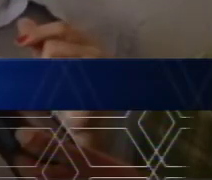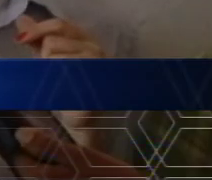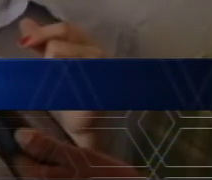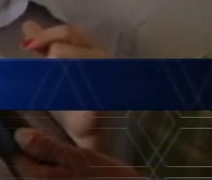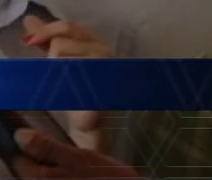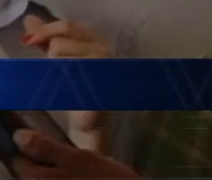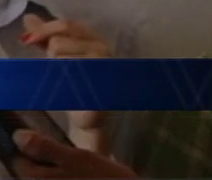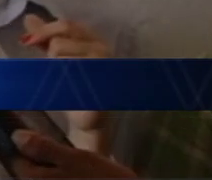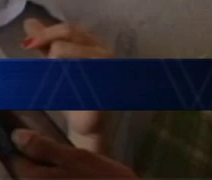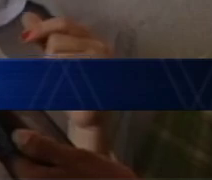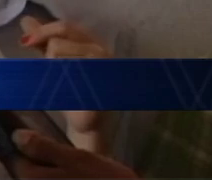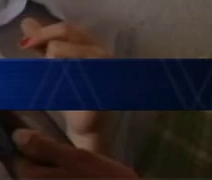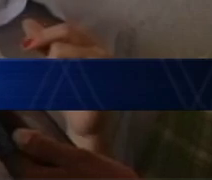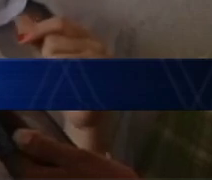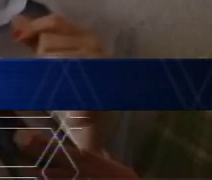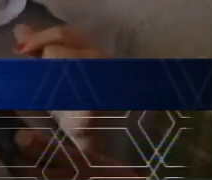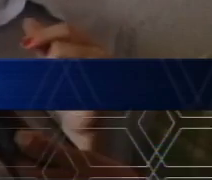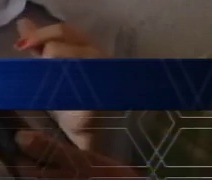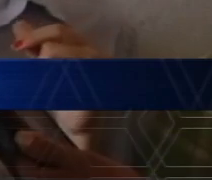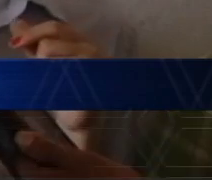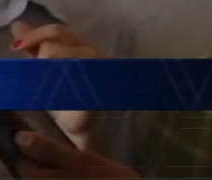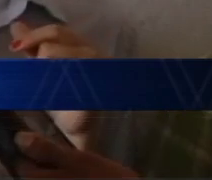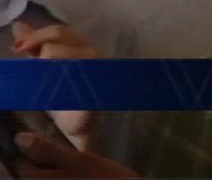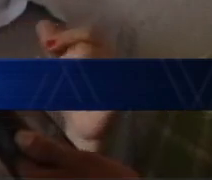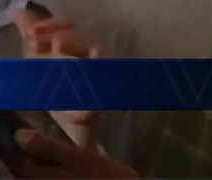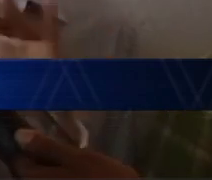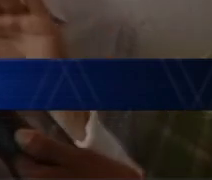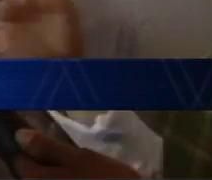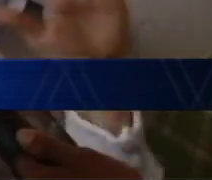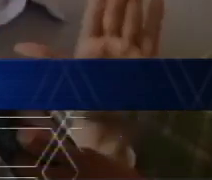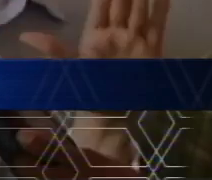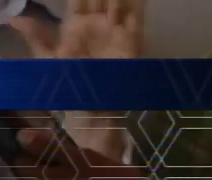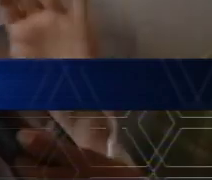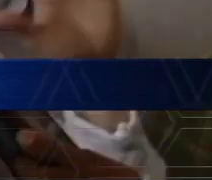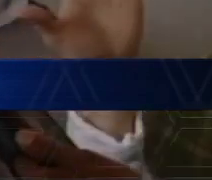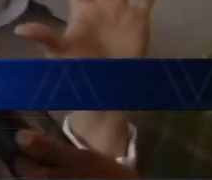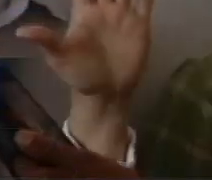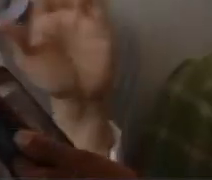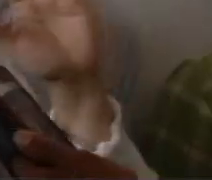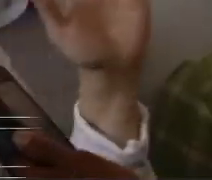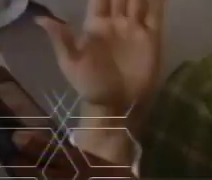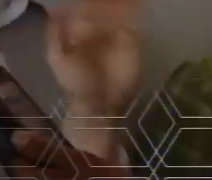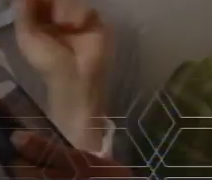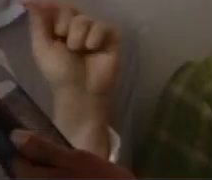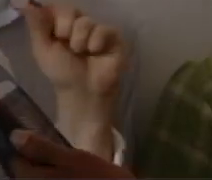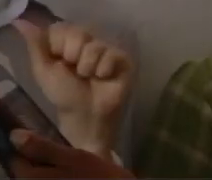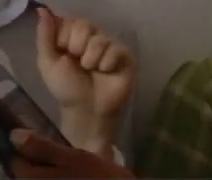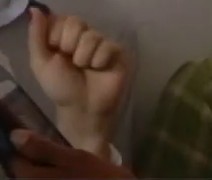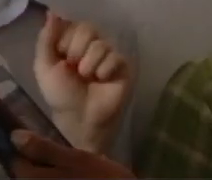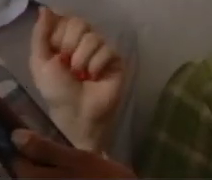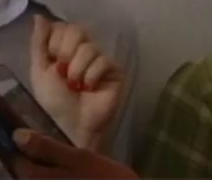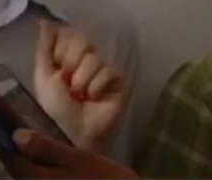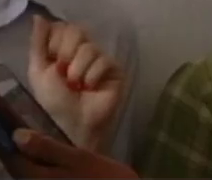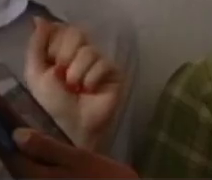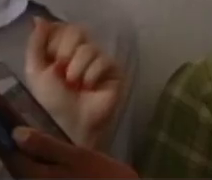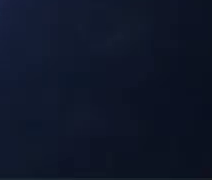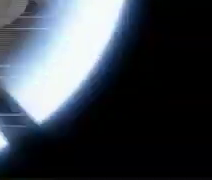Fija posición. Diputada Larisa González afirma que el gobierno nacional busca retrasar acciones de la oposición.